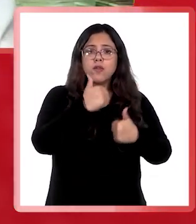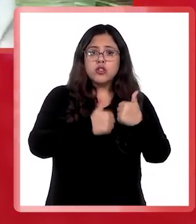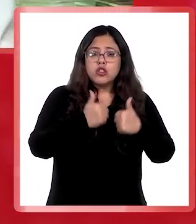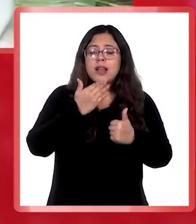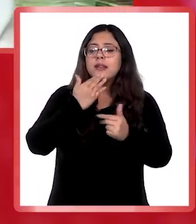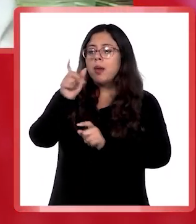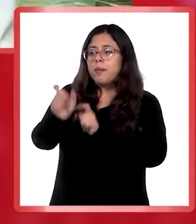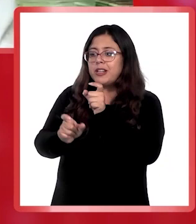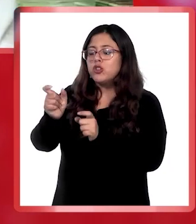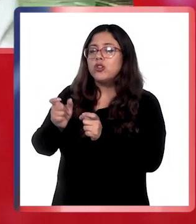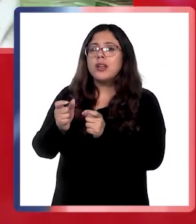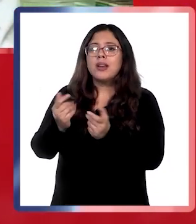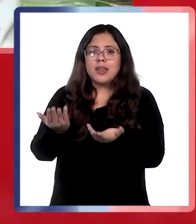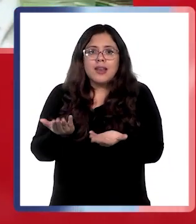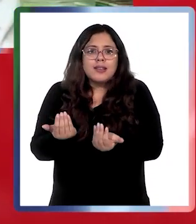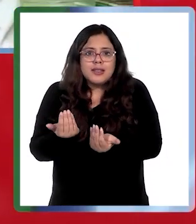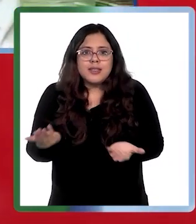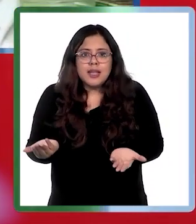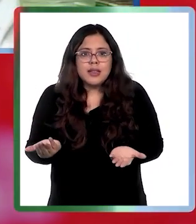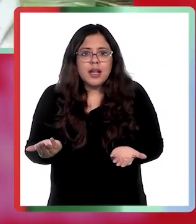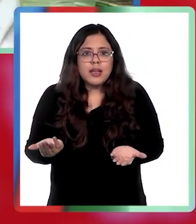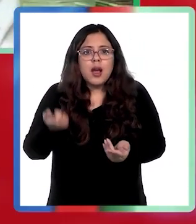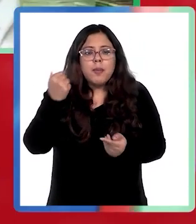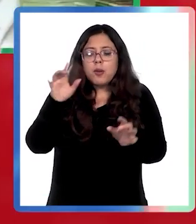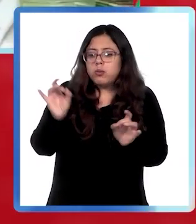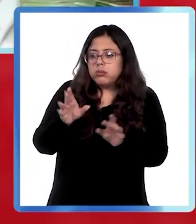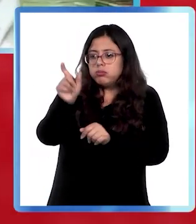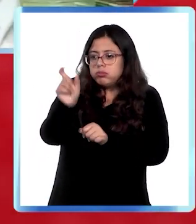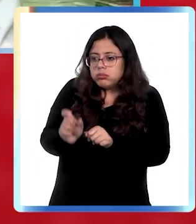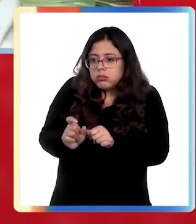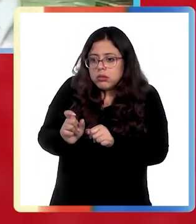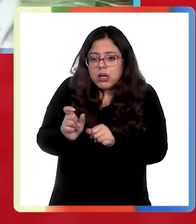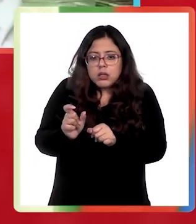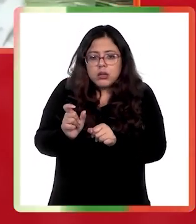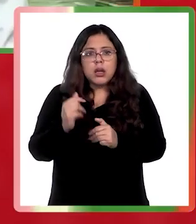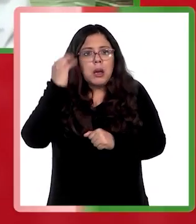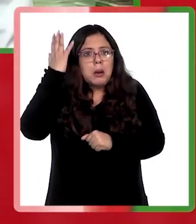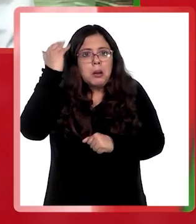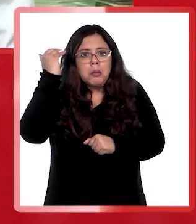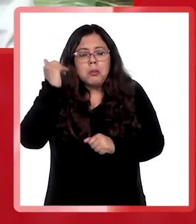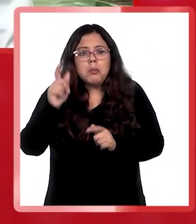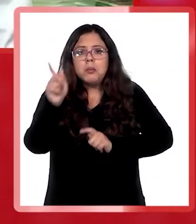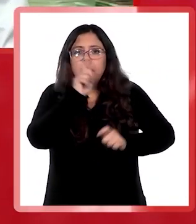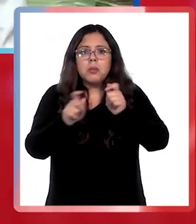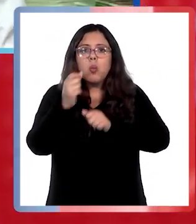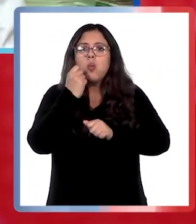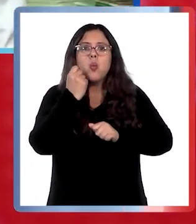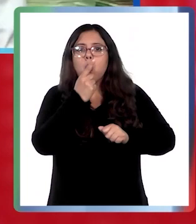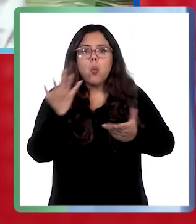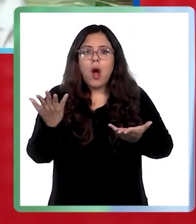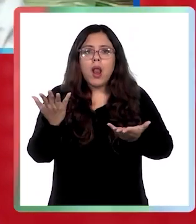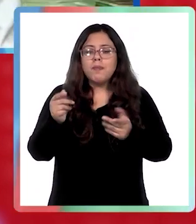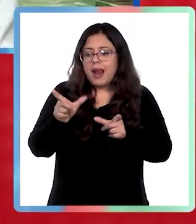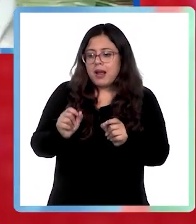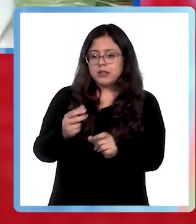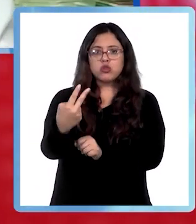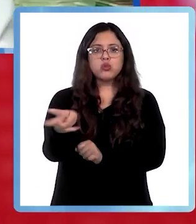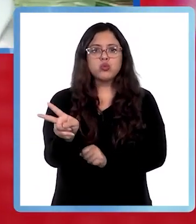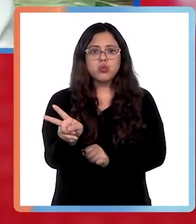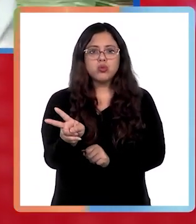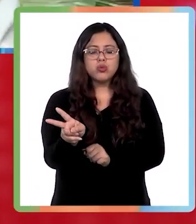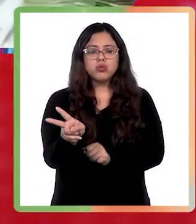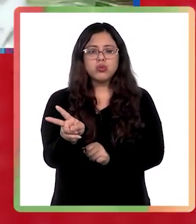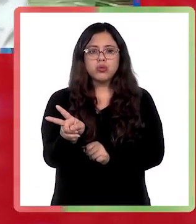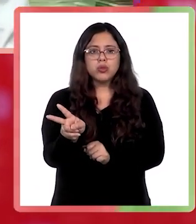el paciente no necesariamente va a tener conocimiento de cuál es el tratamiento ideal para su tipo de cáncer